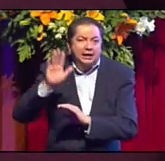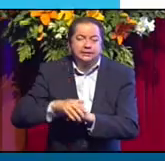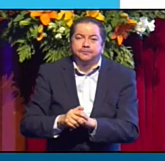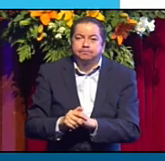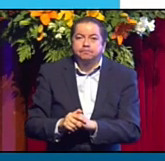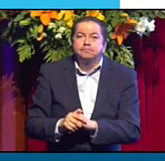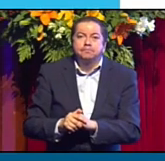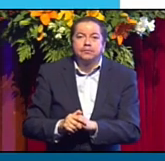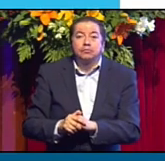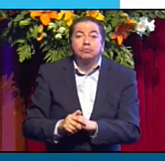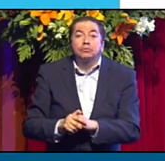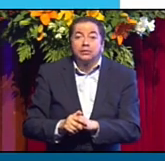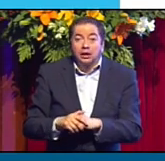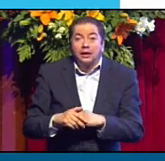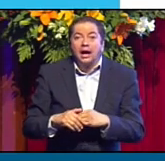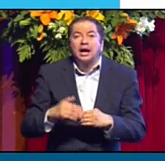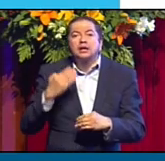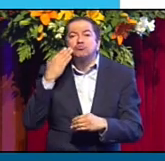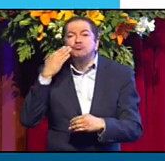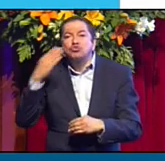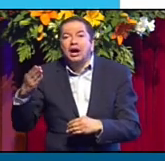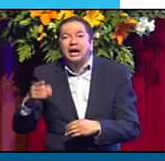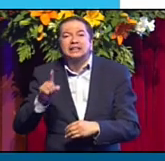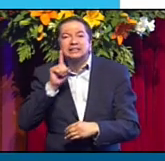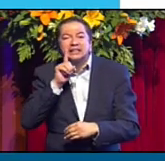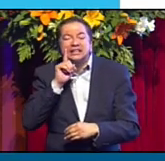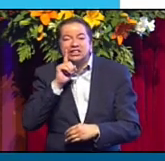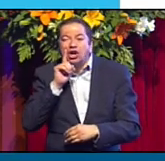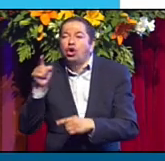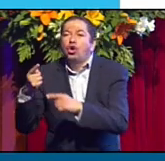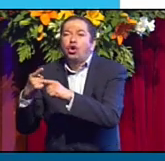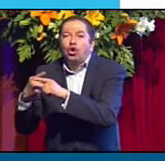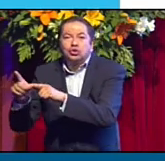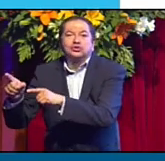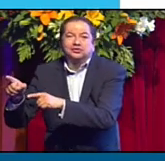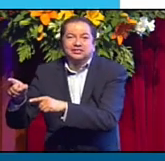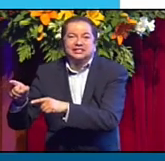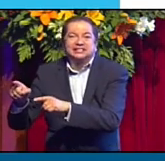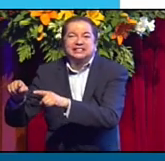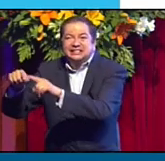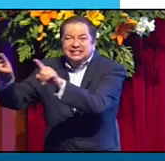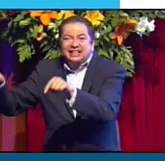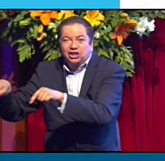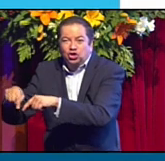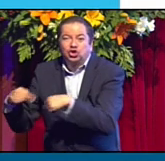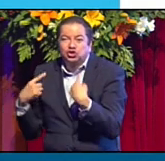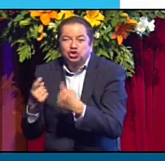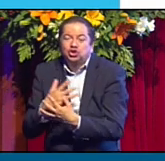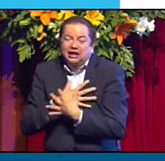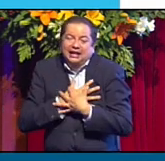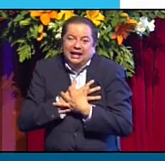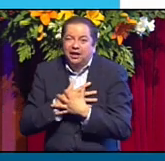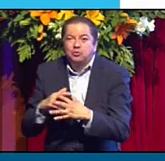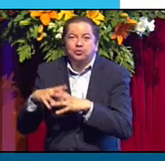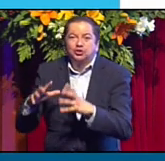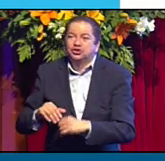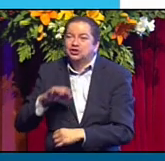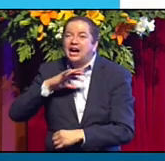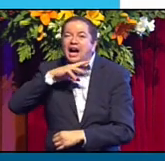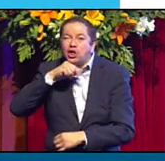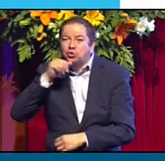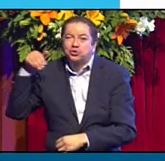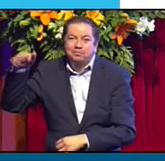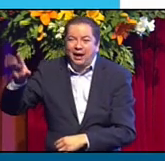25.302.699 pesos. ¿A quién beneficia? A otro sector que queremos mucho. ¿No es así, María? A nuestros adultos